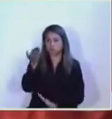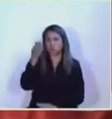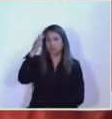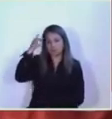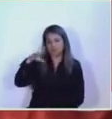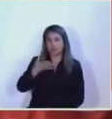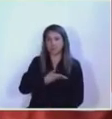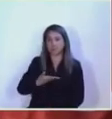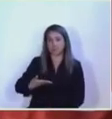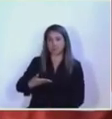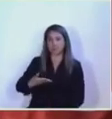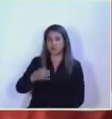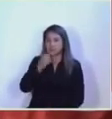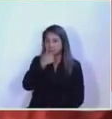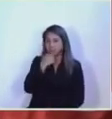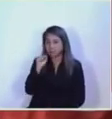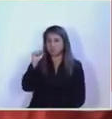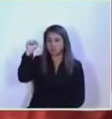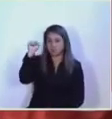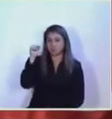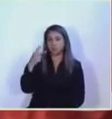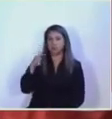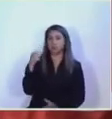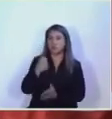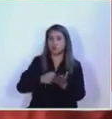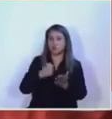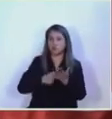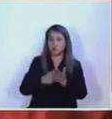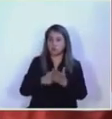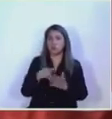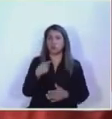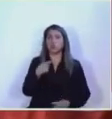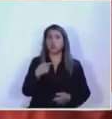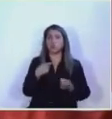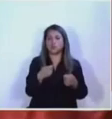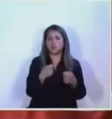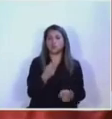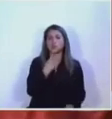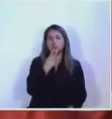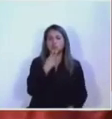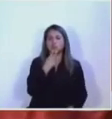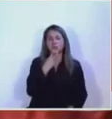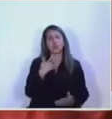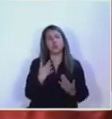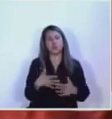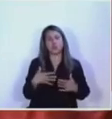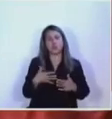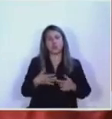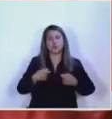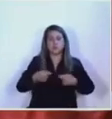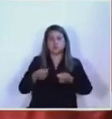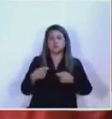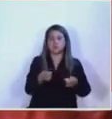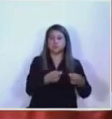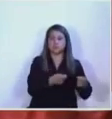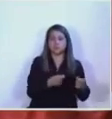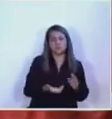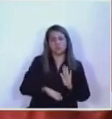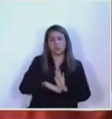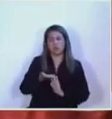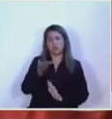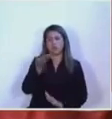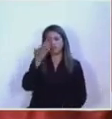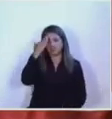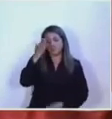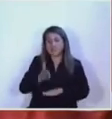el presidente electo, Aysén y su lucha por el alto costo de vida, solo por nombrar algunos. Desde días previos